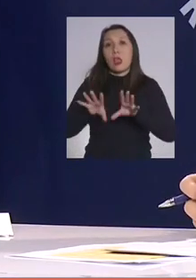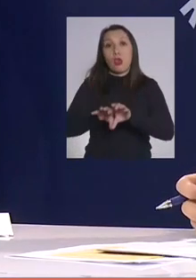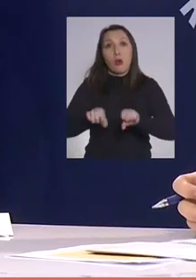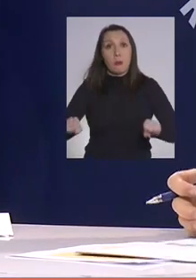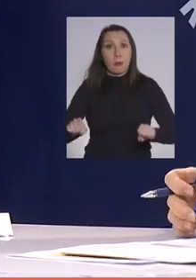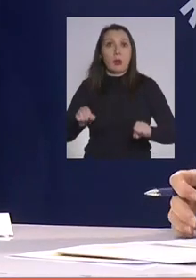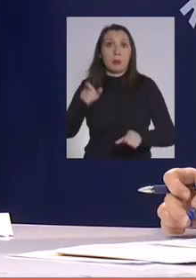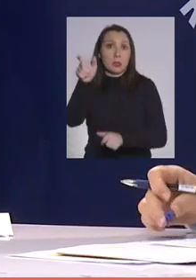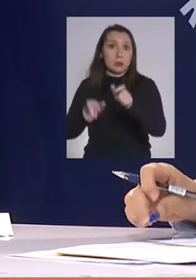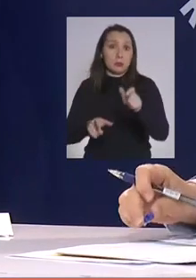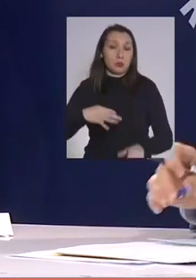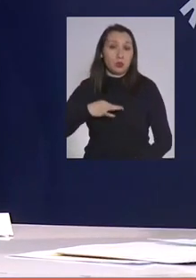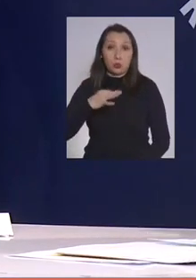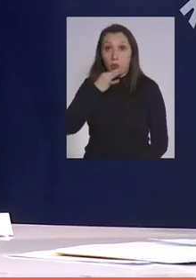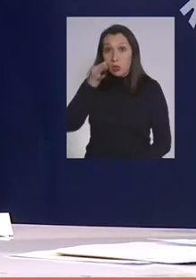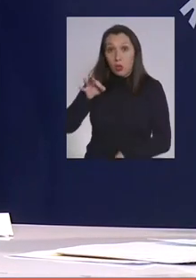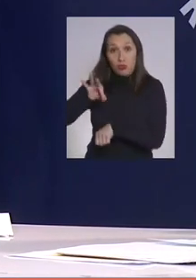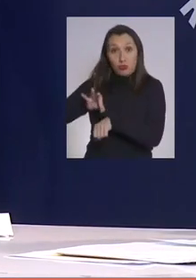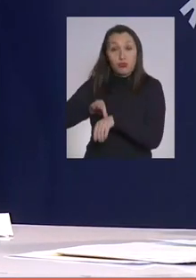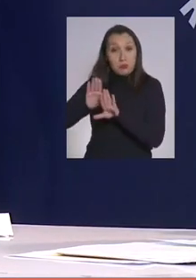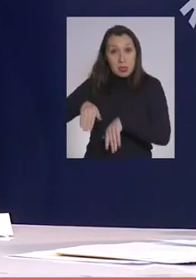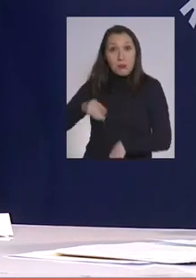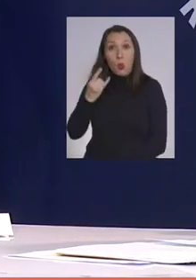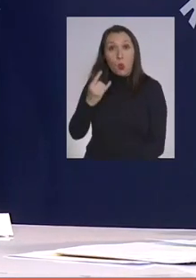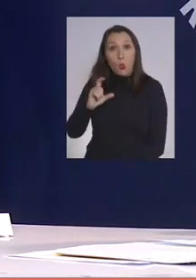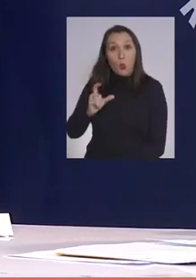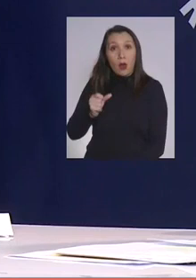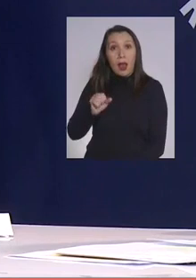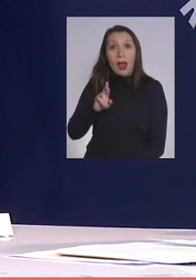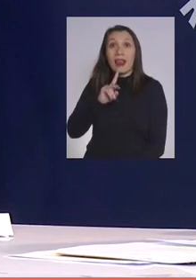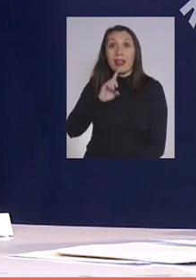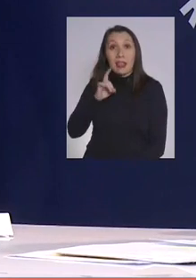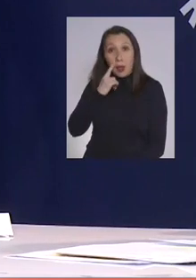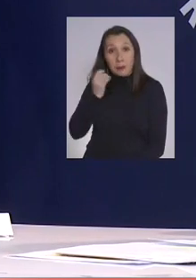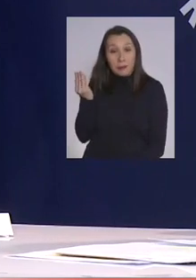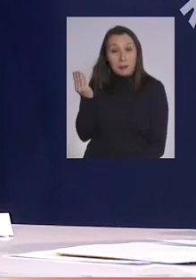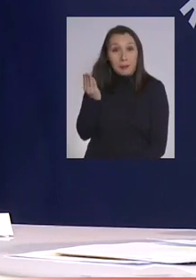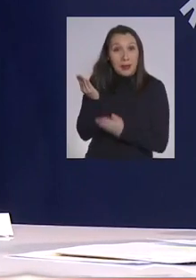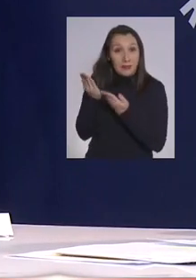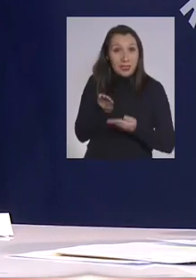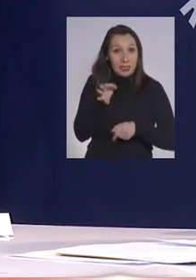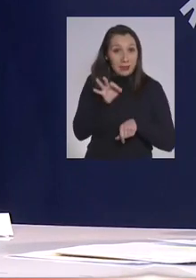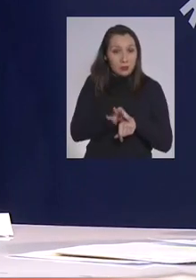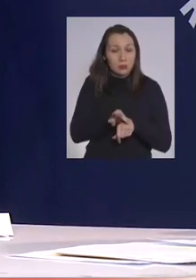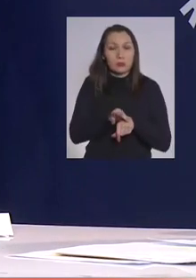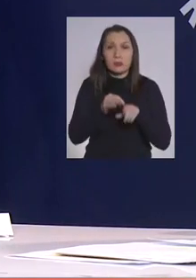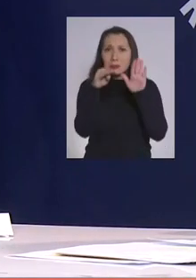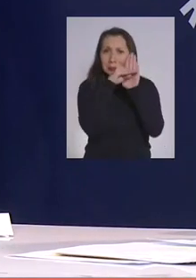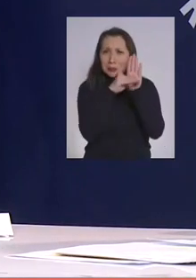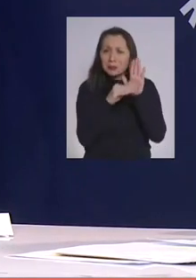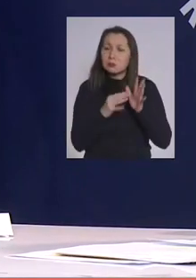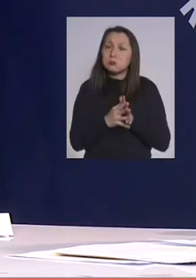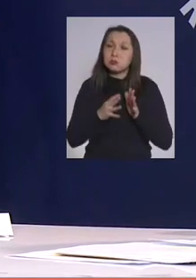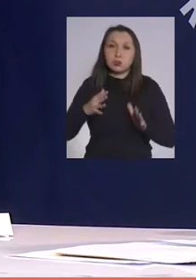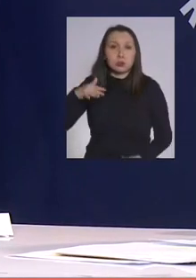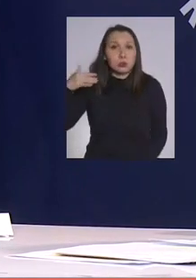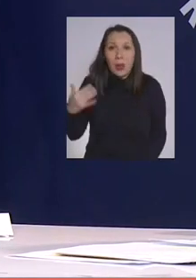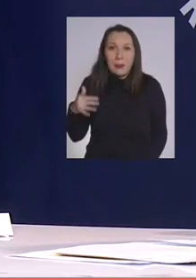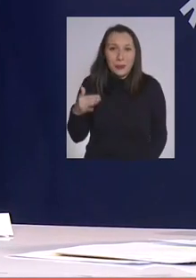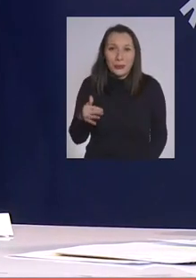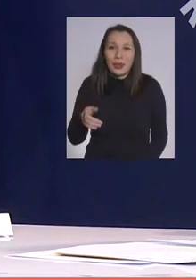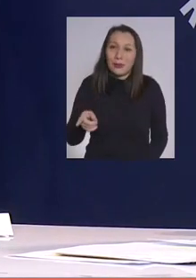ciudadanía porque como dijo el doctor ugarte dijo aquí hay hay hay medidas que son muy importantes que